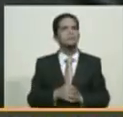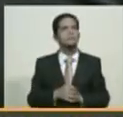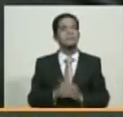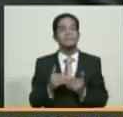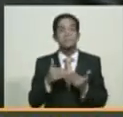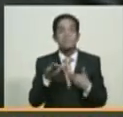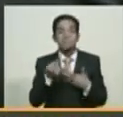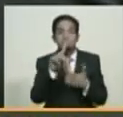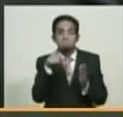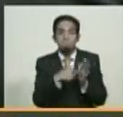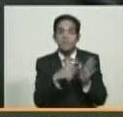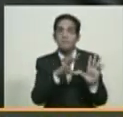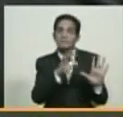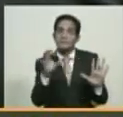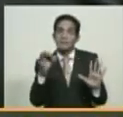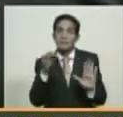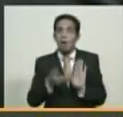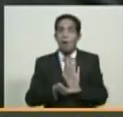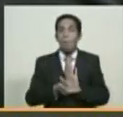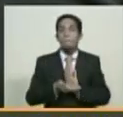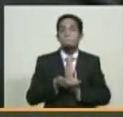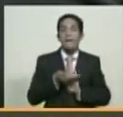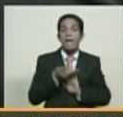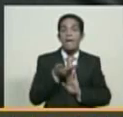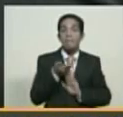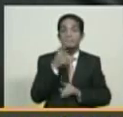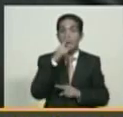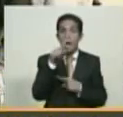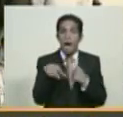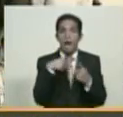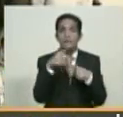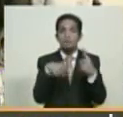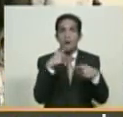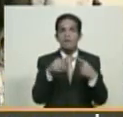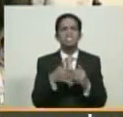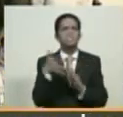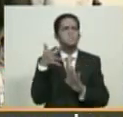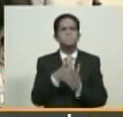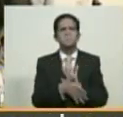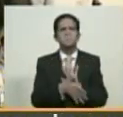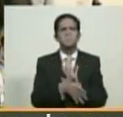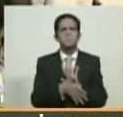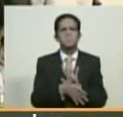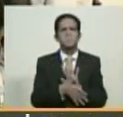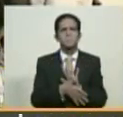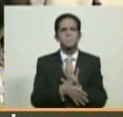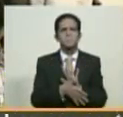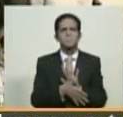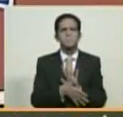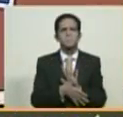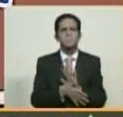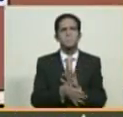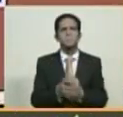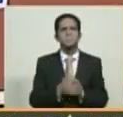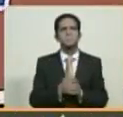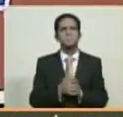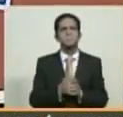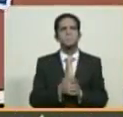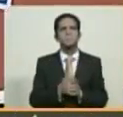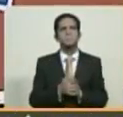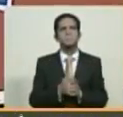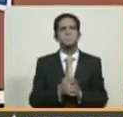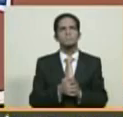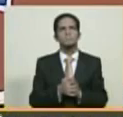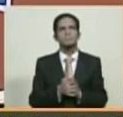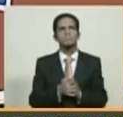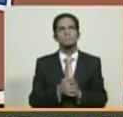1.600 refugiados, aumenta la cifra por año. ¿Qué tendrá que decir la alta comisionada al respecto, que ahora le ha dado por todos los días previos